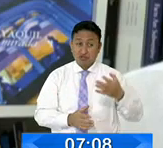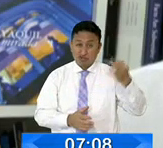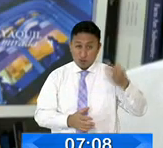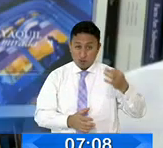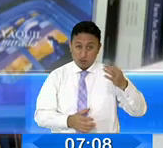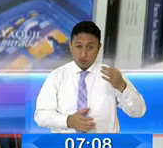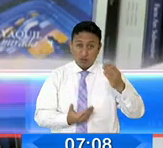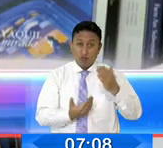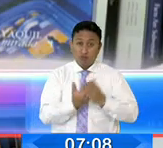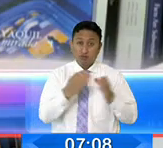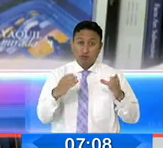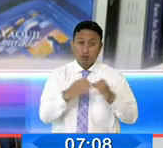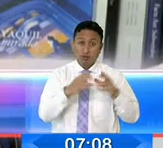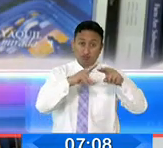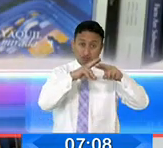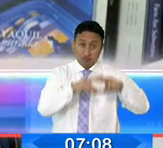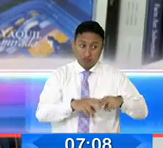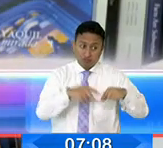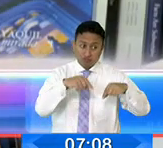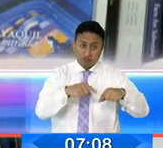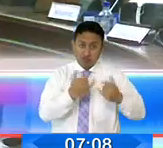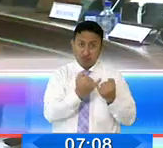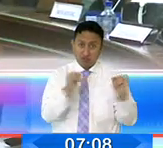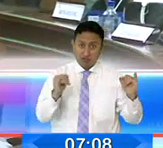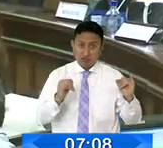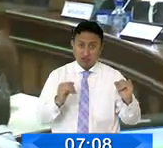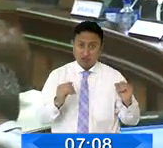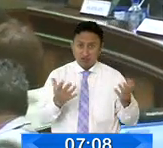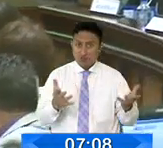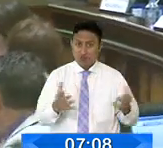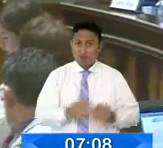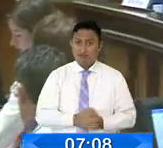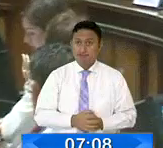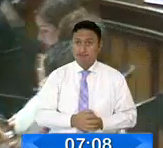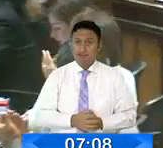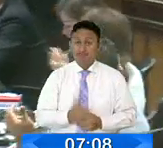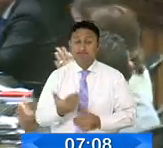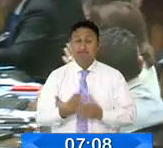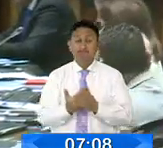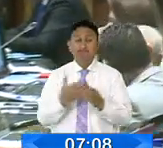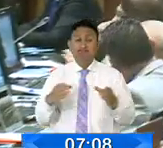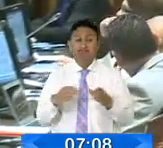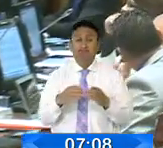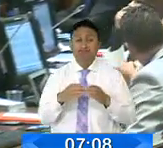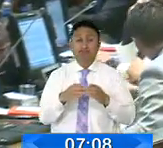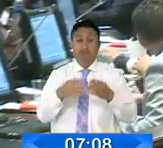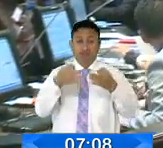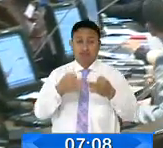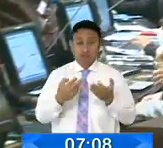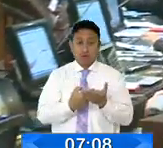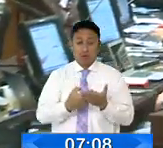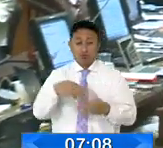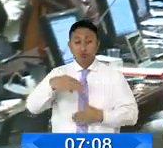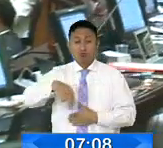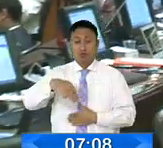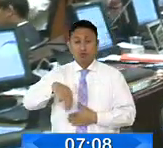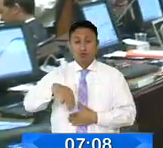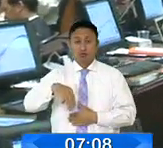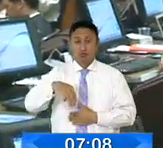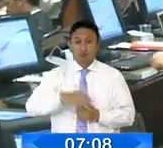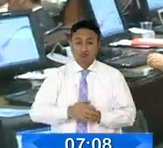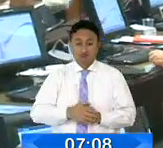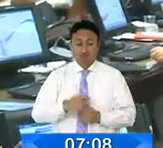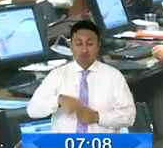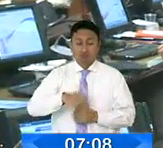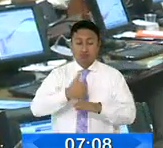la nueva Comisión de Fiscalización sea independiente. La nueva Comisión de Fiscalización sesionará oficialmente este miércoles para elegir a